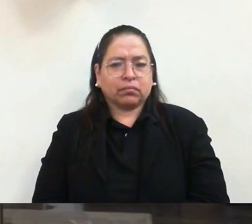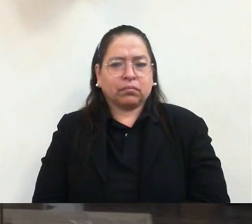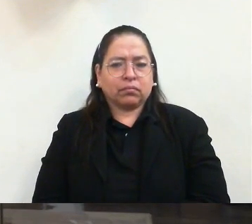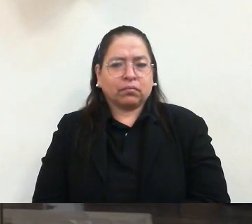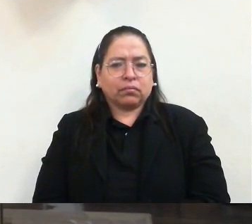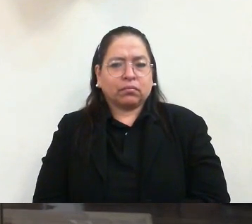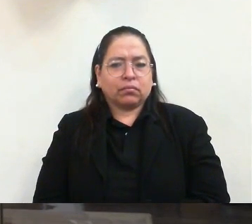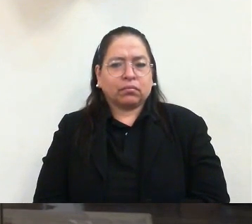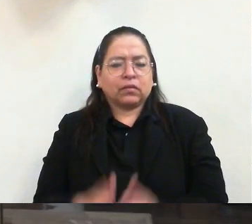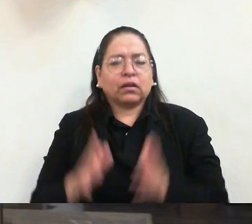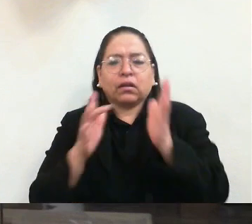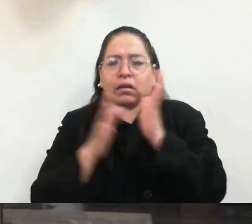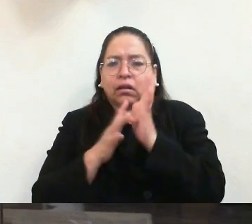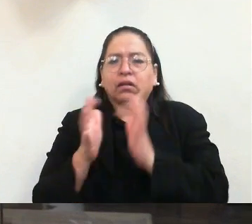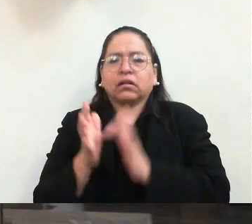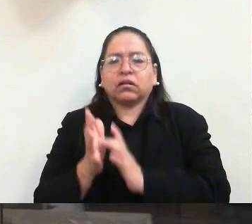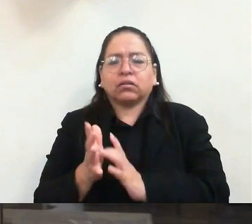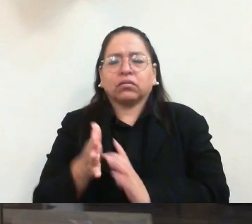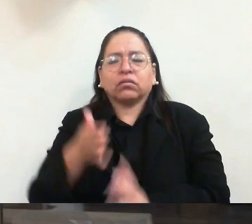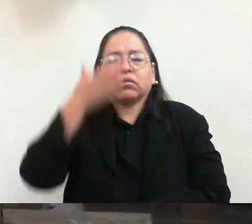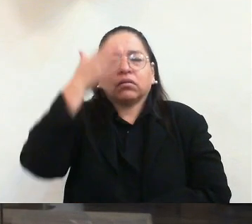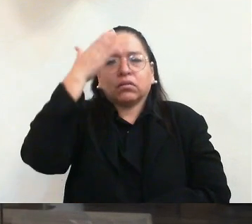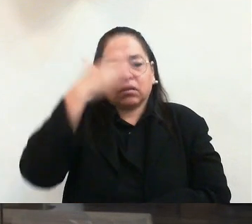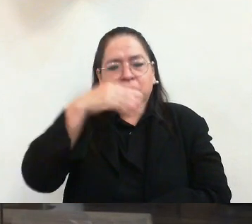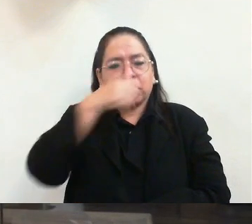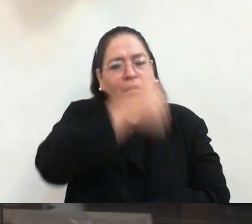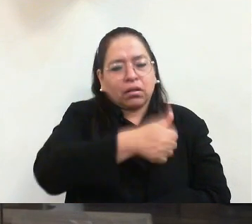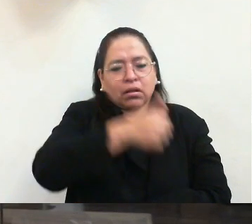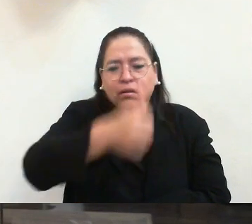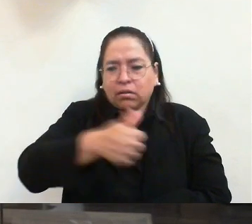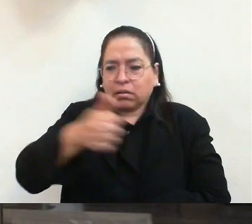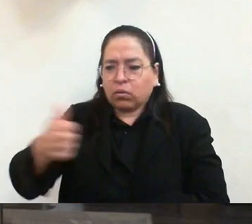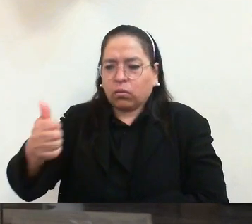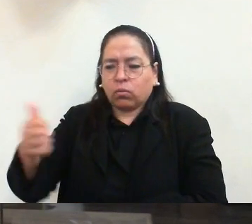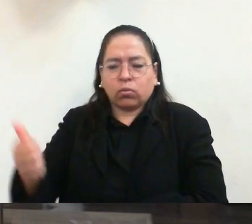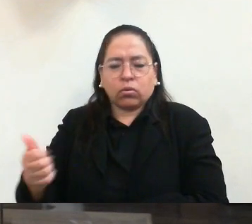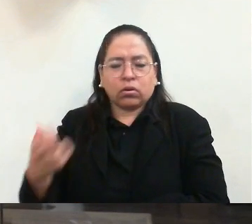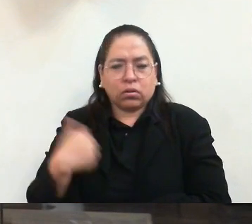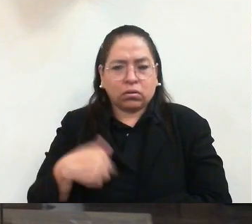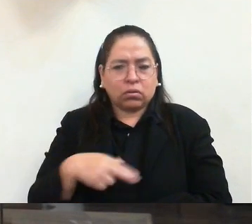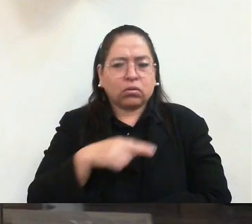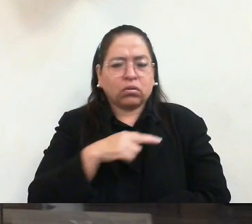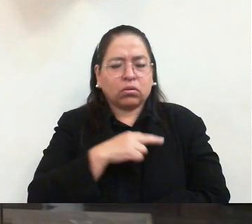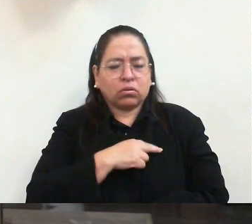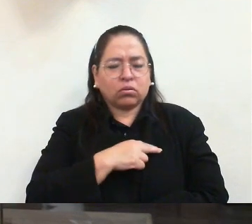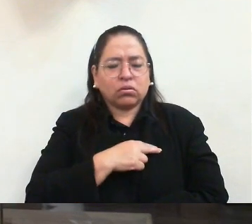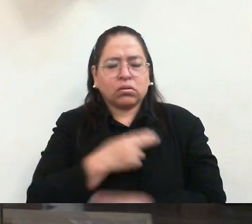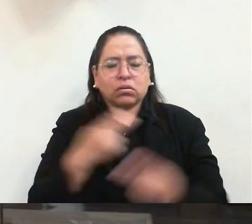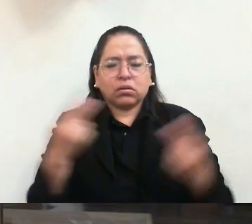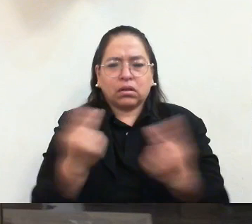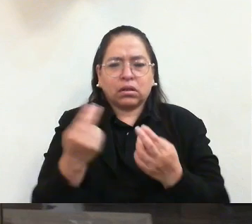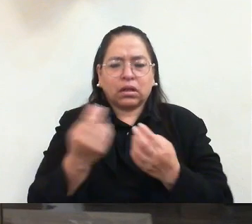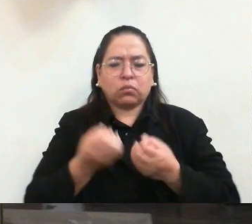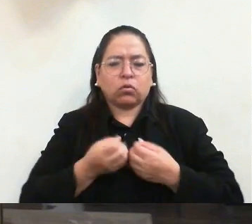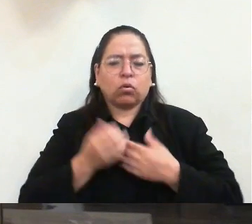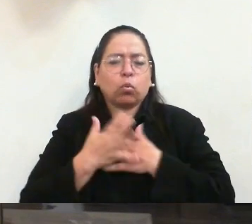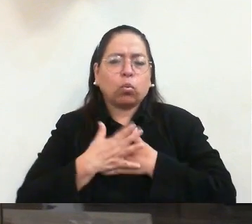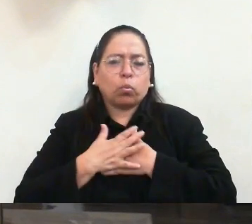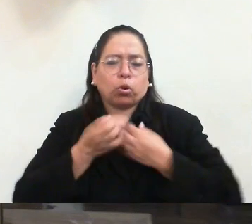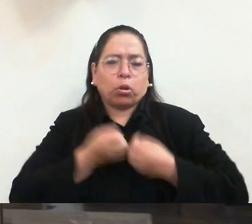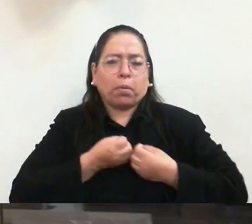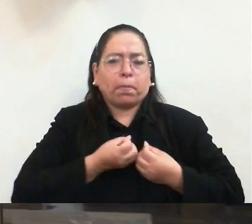ser humano necesita misericordia y oportunidad a veces hay